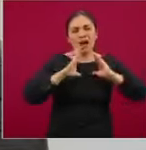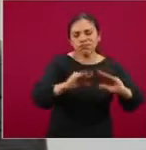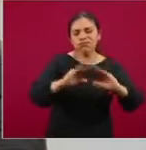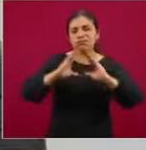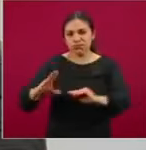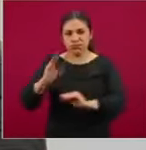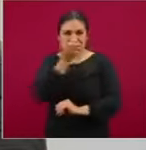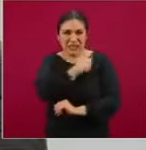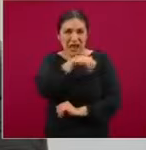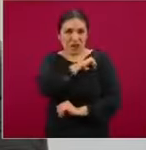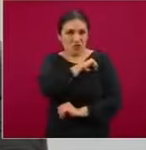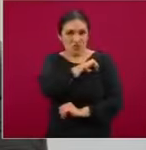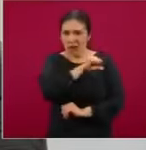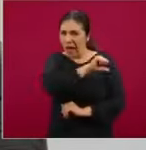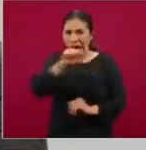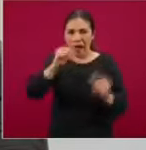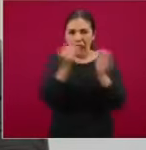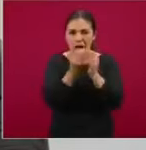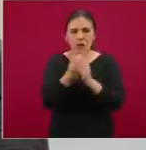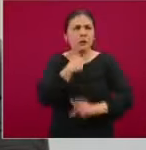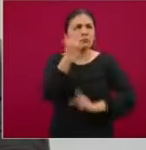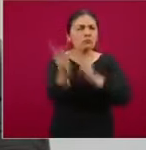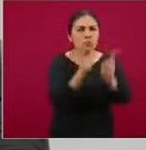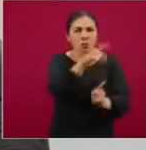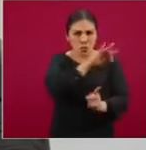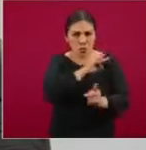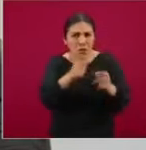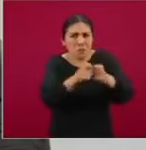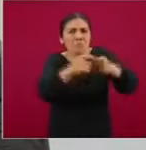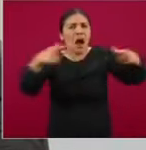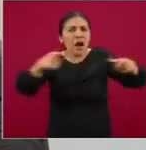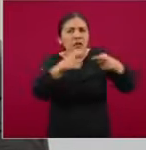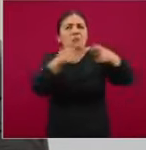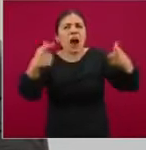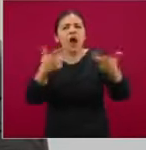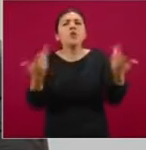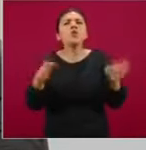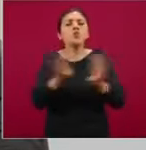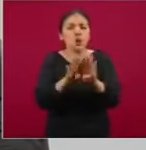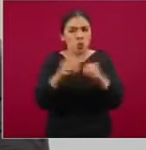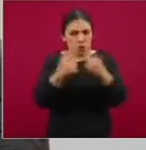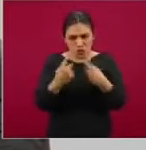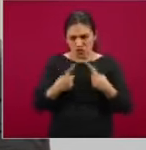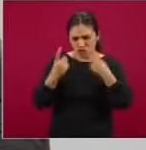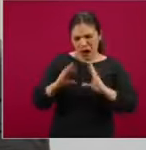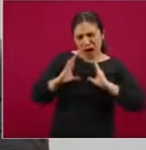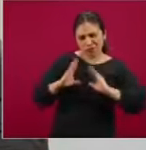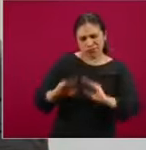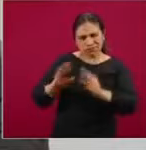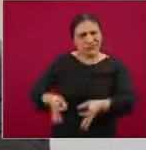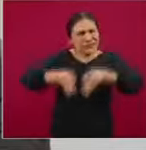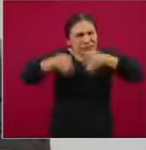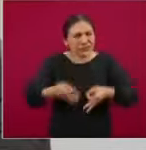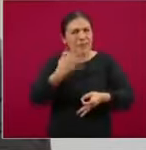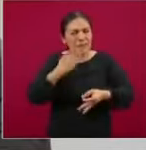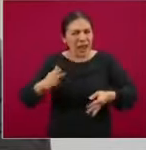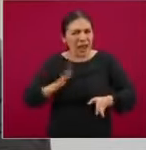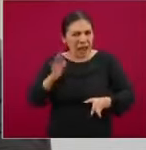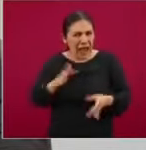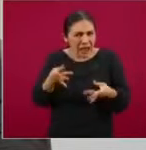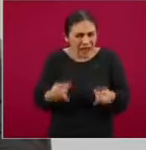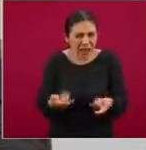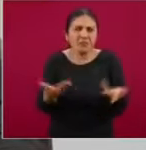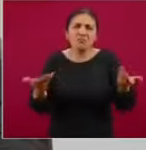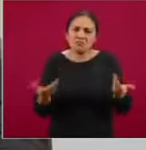salud cuánto podían crecer, garantizando la calidad del recurso humano.